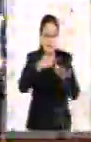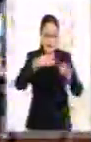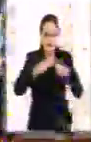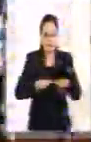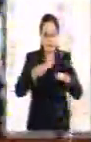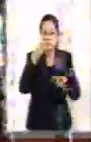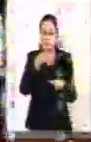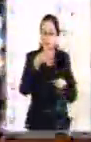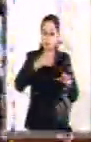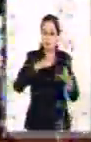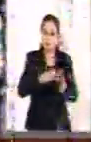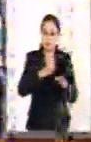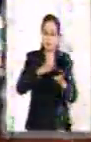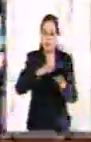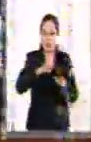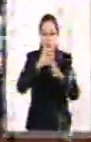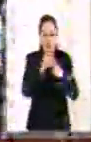que la comisión